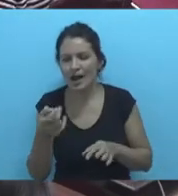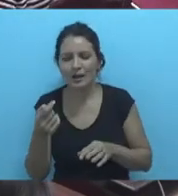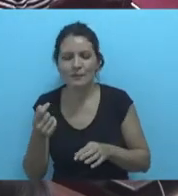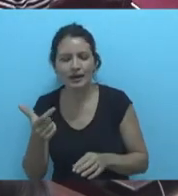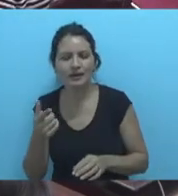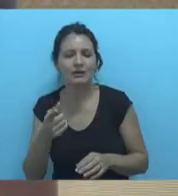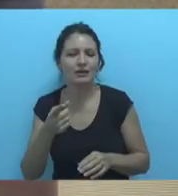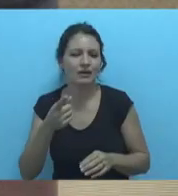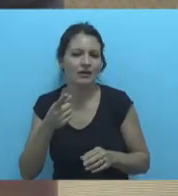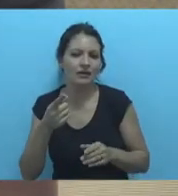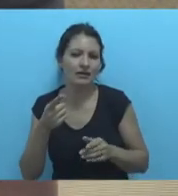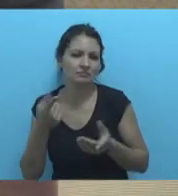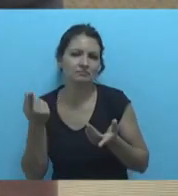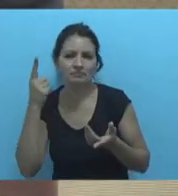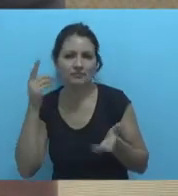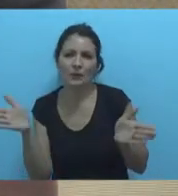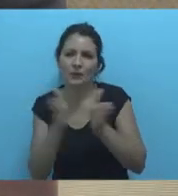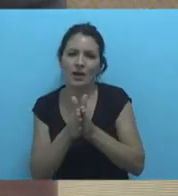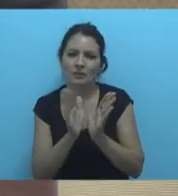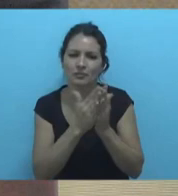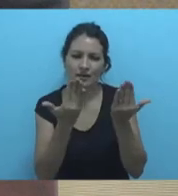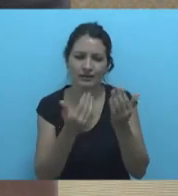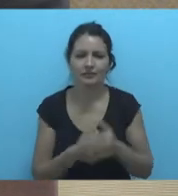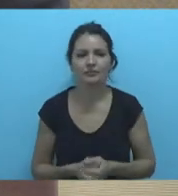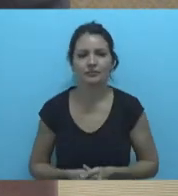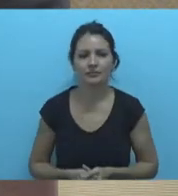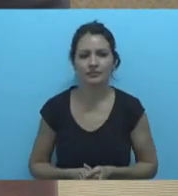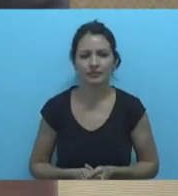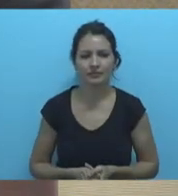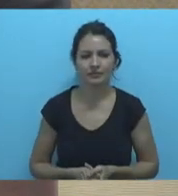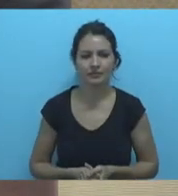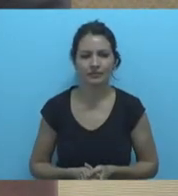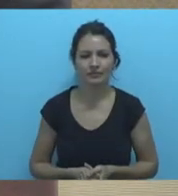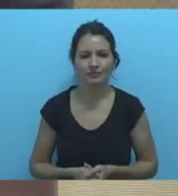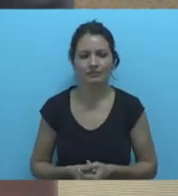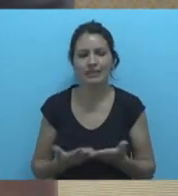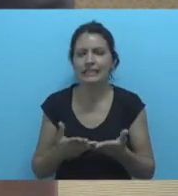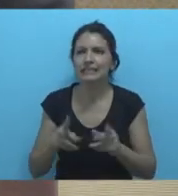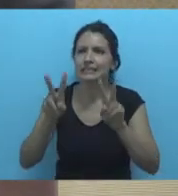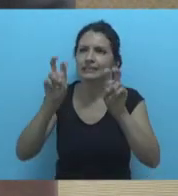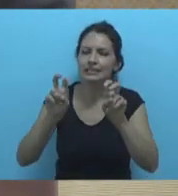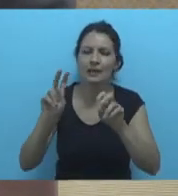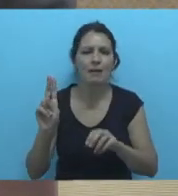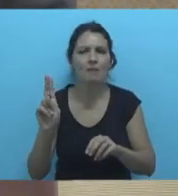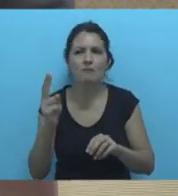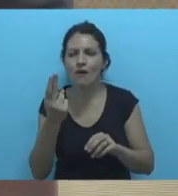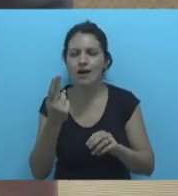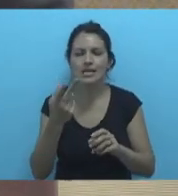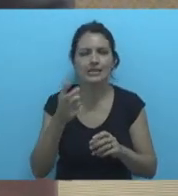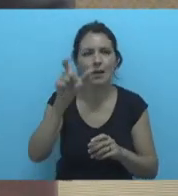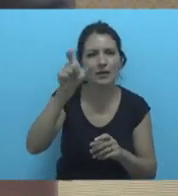empalmamos con todas estas palabras y también definitivamente en esta cuestión del viaje hacia otro lugar del universo de gente